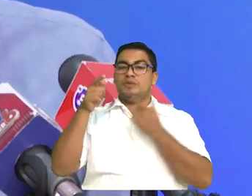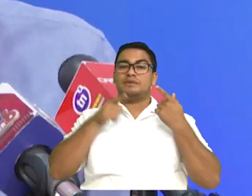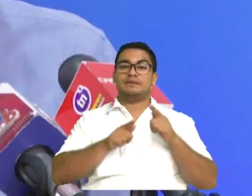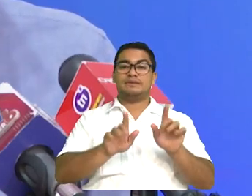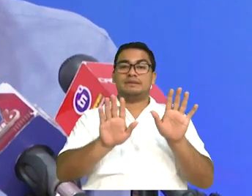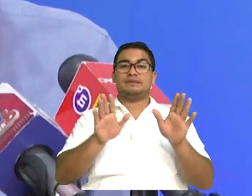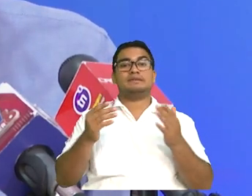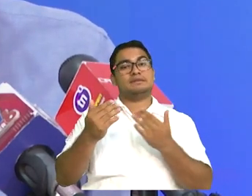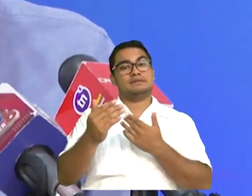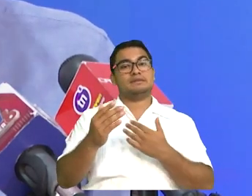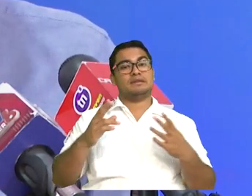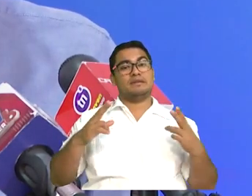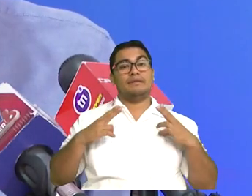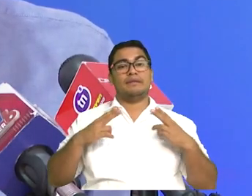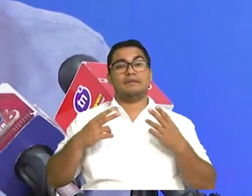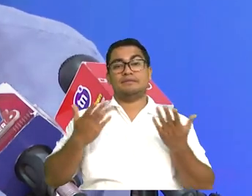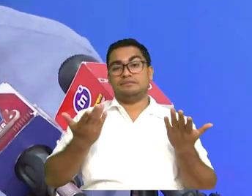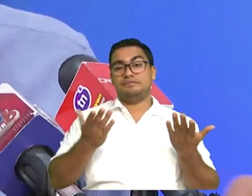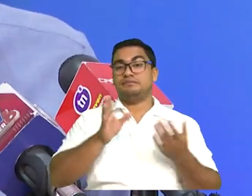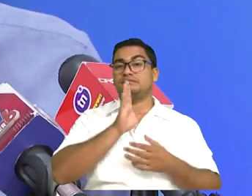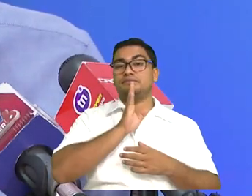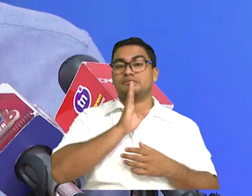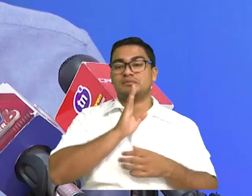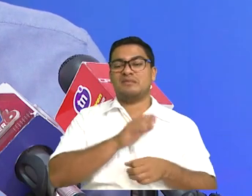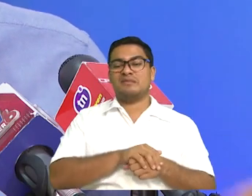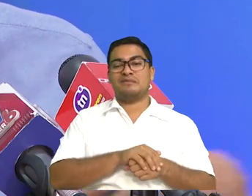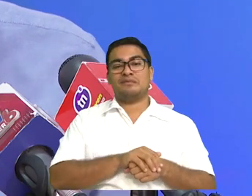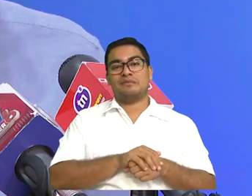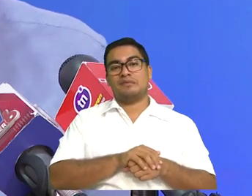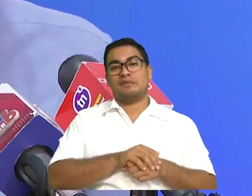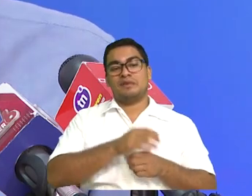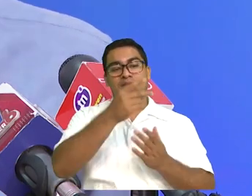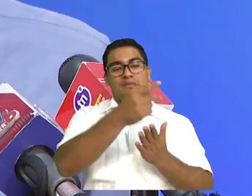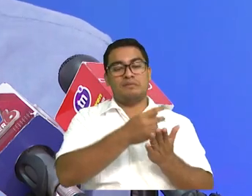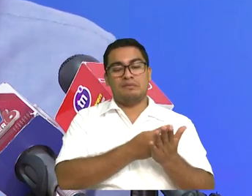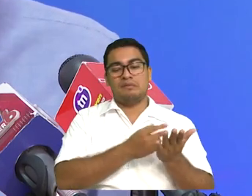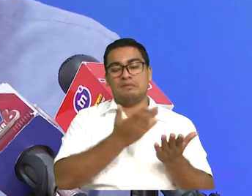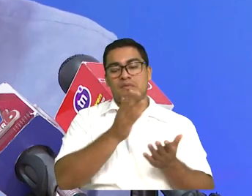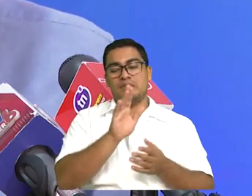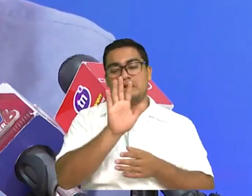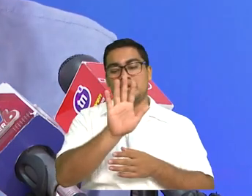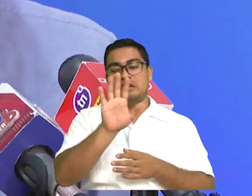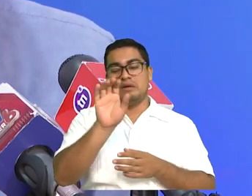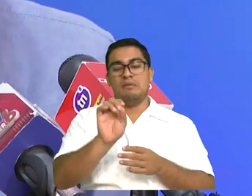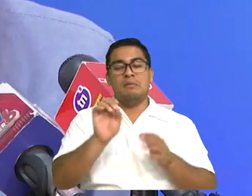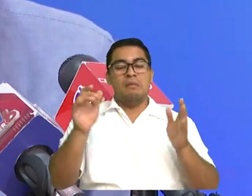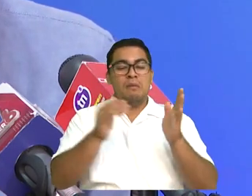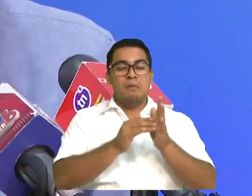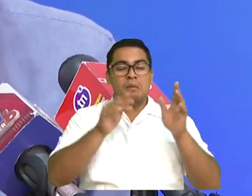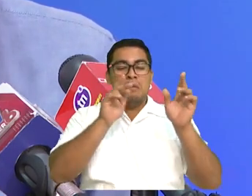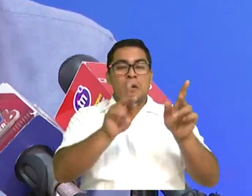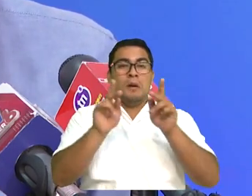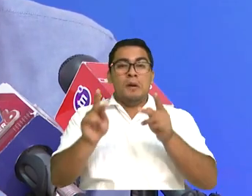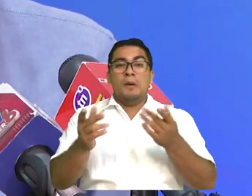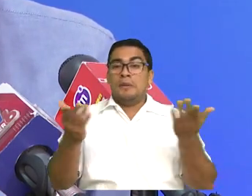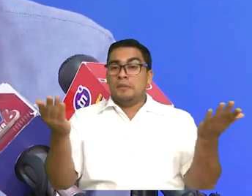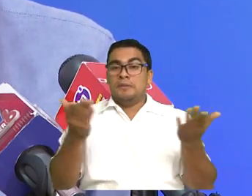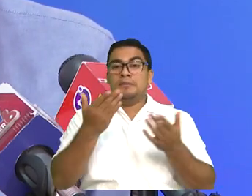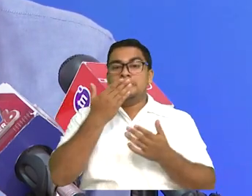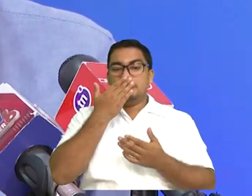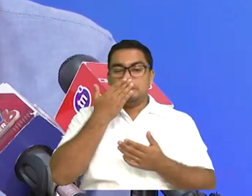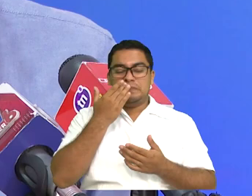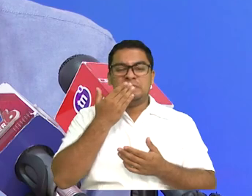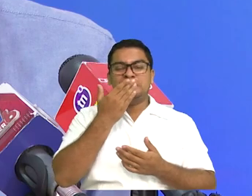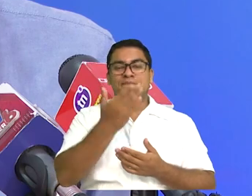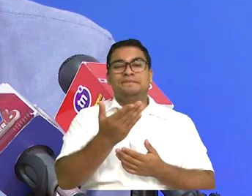todo el mes de abril. Es decir, estamos hablando entre los dos proyectos de más de 50.000 personas, ¿verdad?, que van a ser